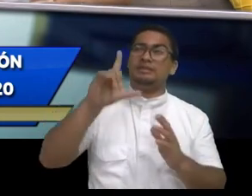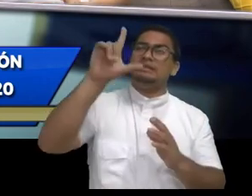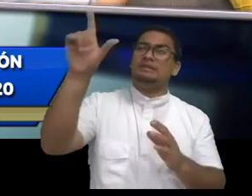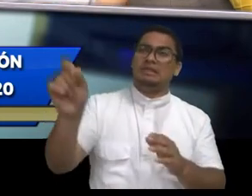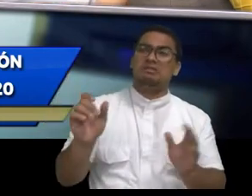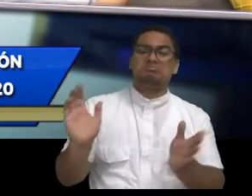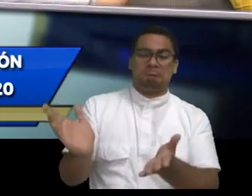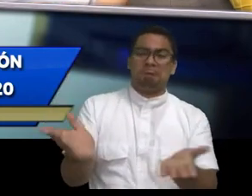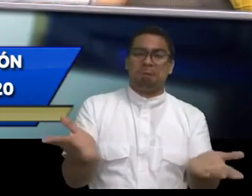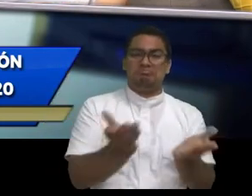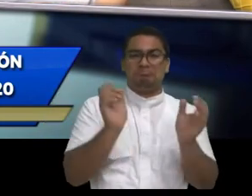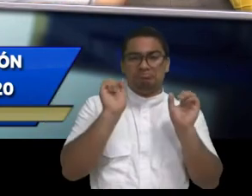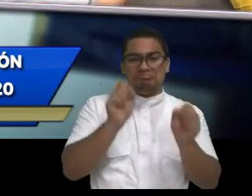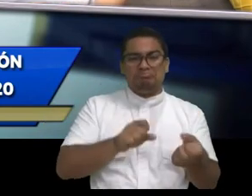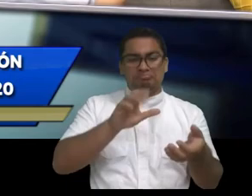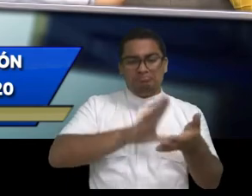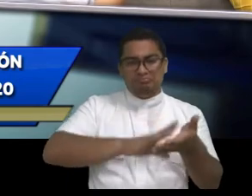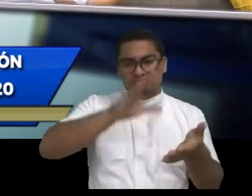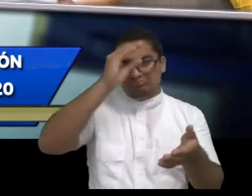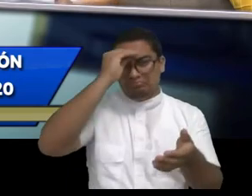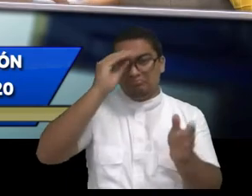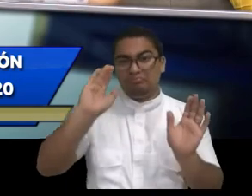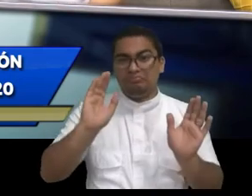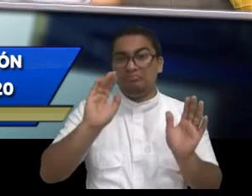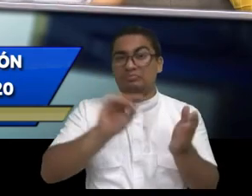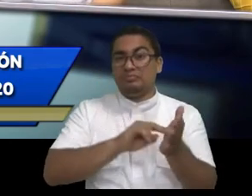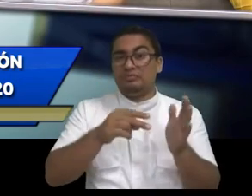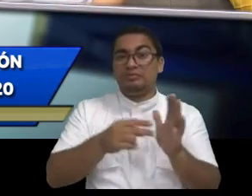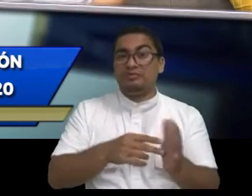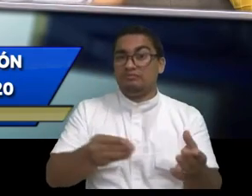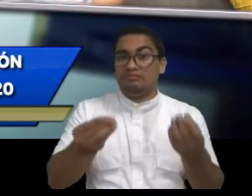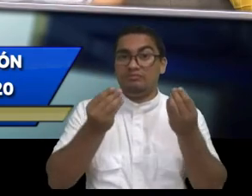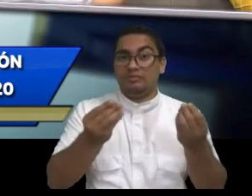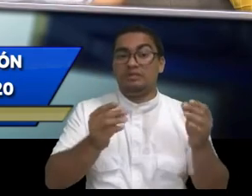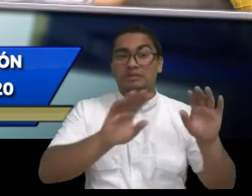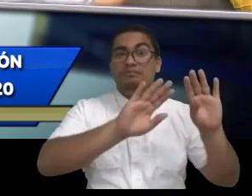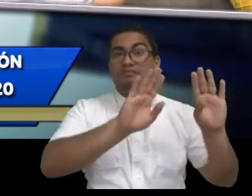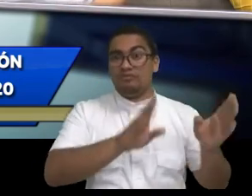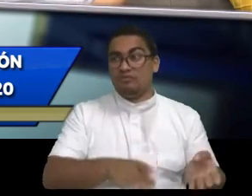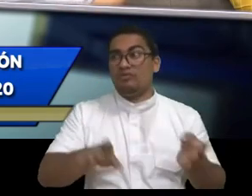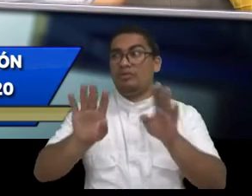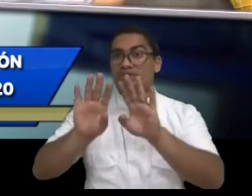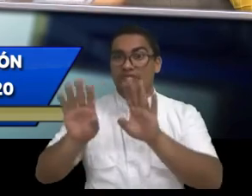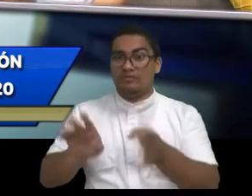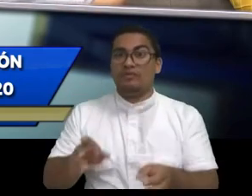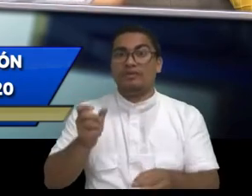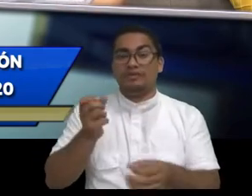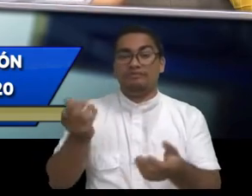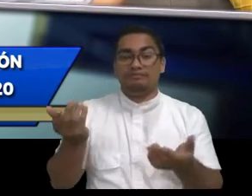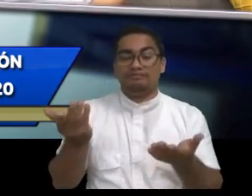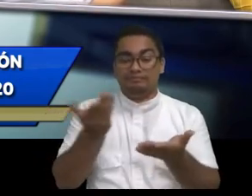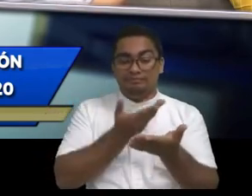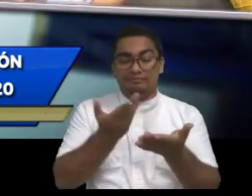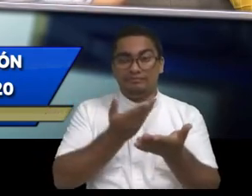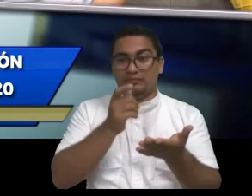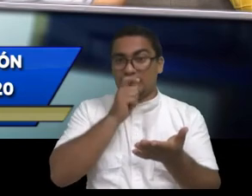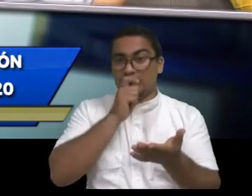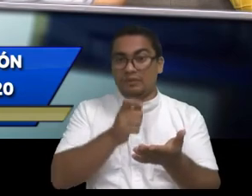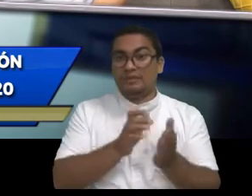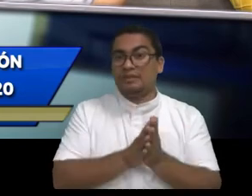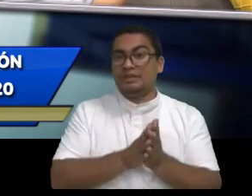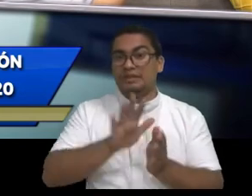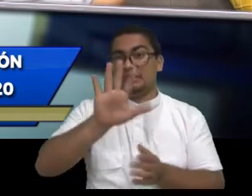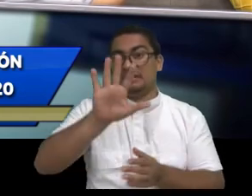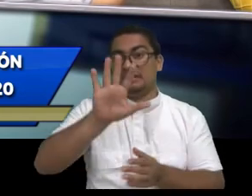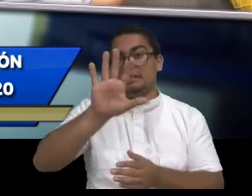a la formación y entonces ahí hay un alto nivel de representación de la mujer fue en el caso de las escuelas de oficios más del 50%